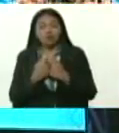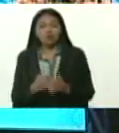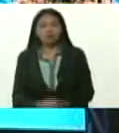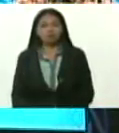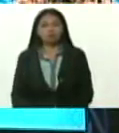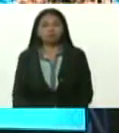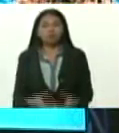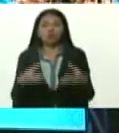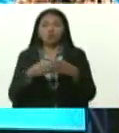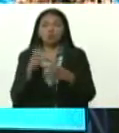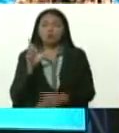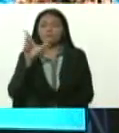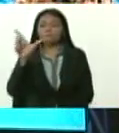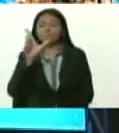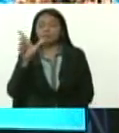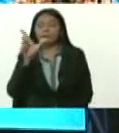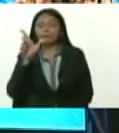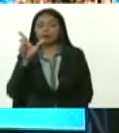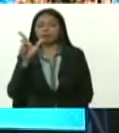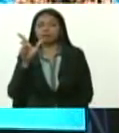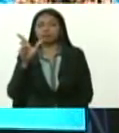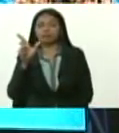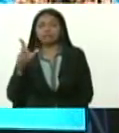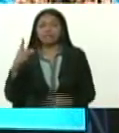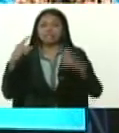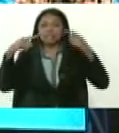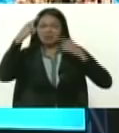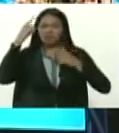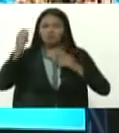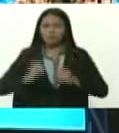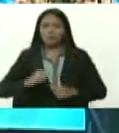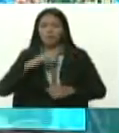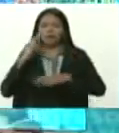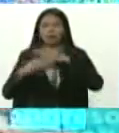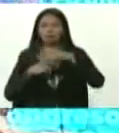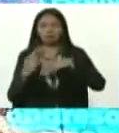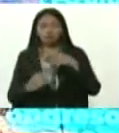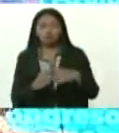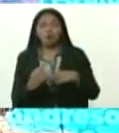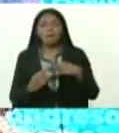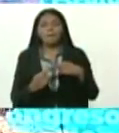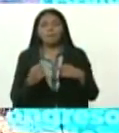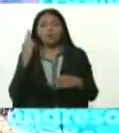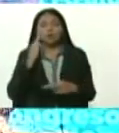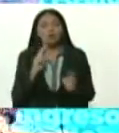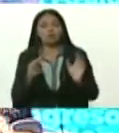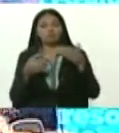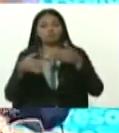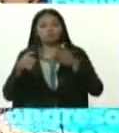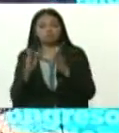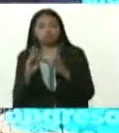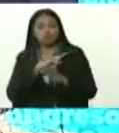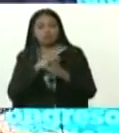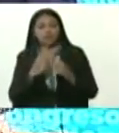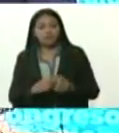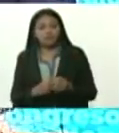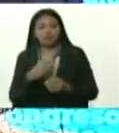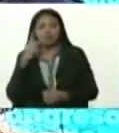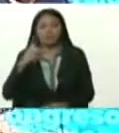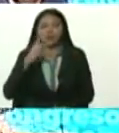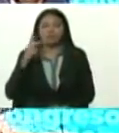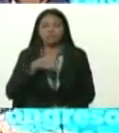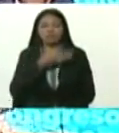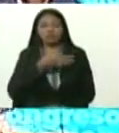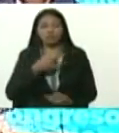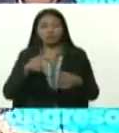del Partido Socialista Unido de Venezuela, del chavismo, de la Revolución Bolivariana, es la construcción de fuerza política y